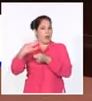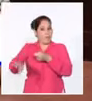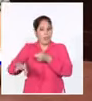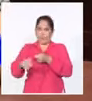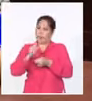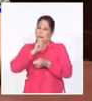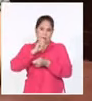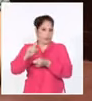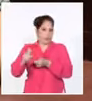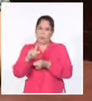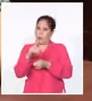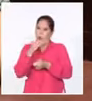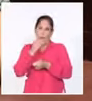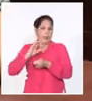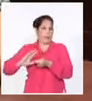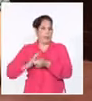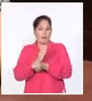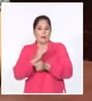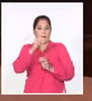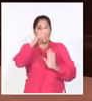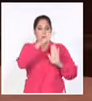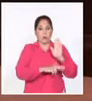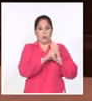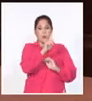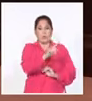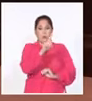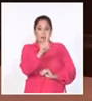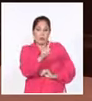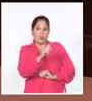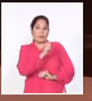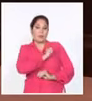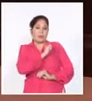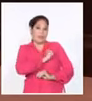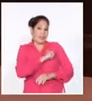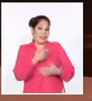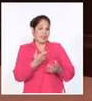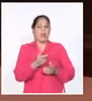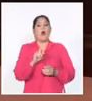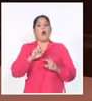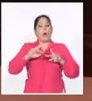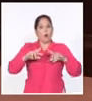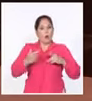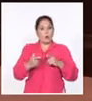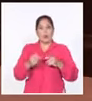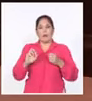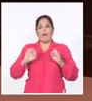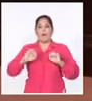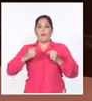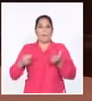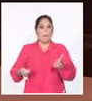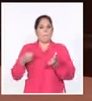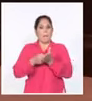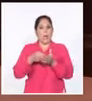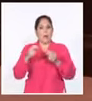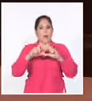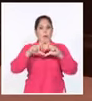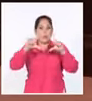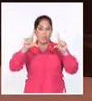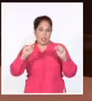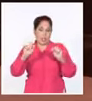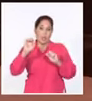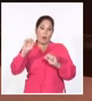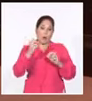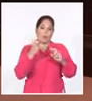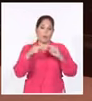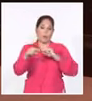que hoy tenemos. Y la resolución 111 lo que trata es de rescatar instrumentos tradicionales, como puede ser el cheque o la transferencia, pero